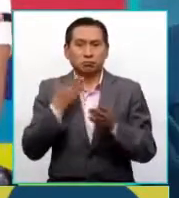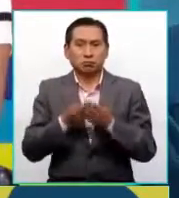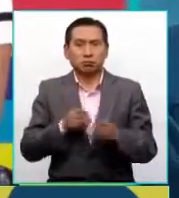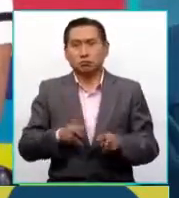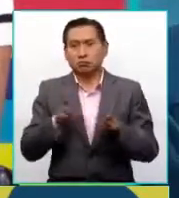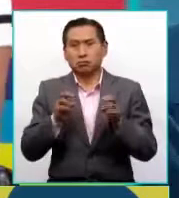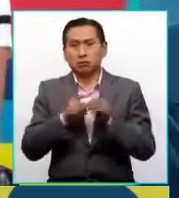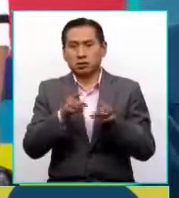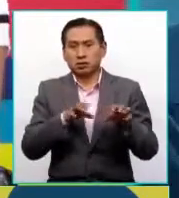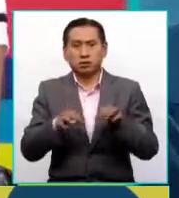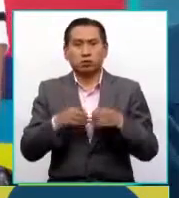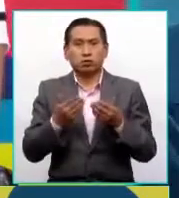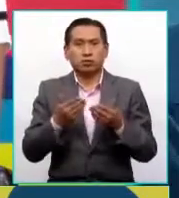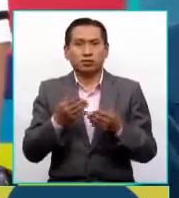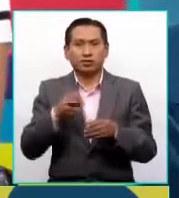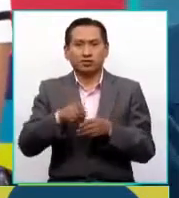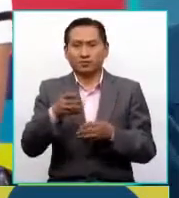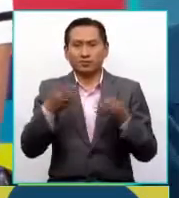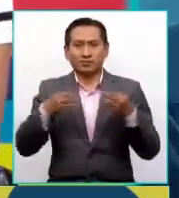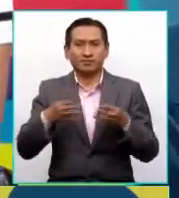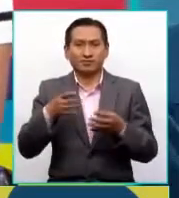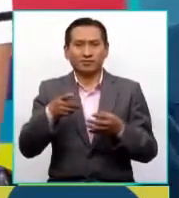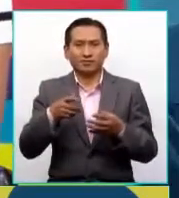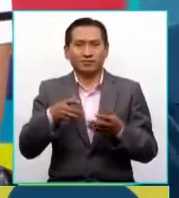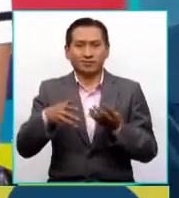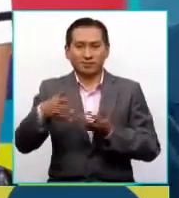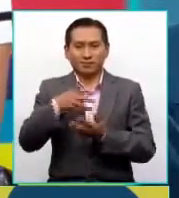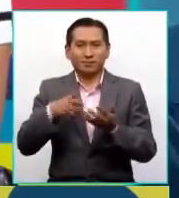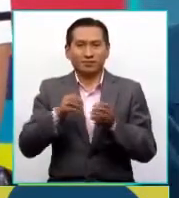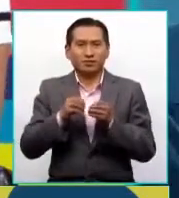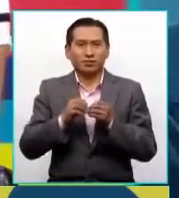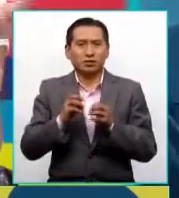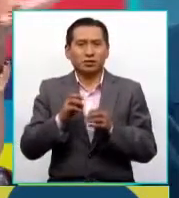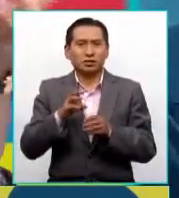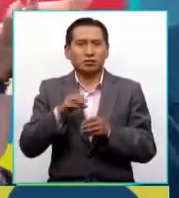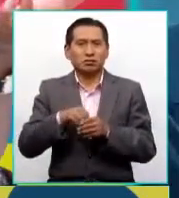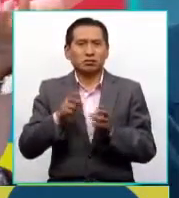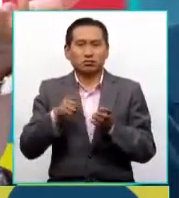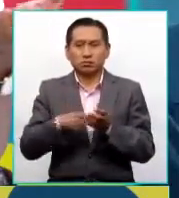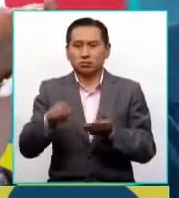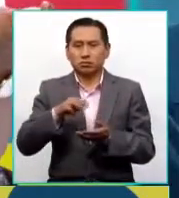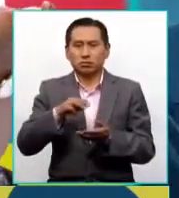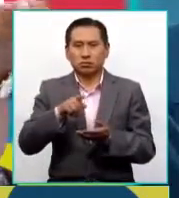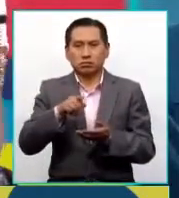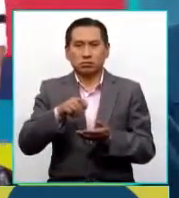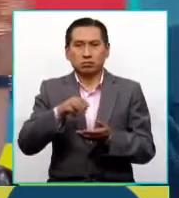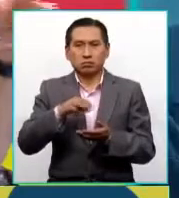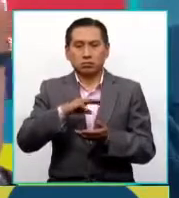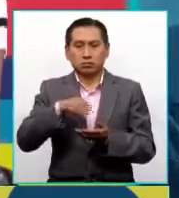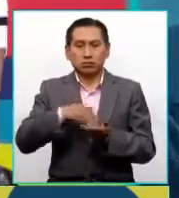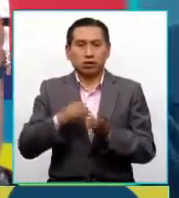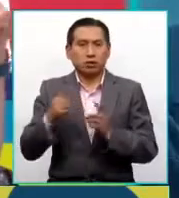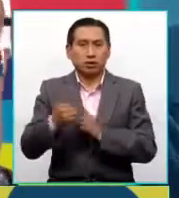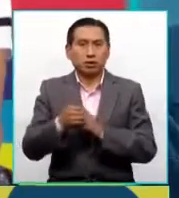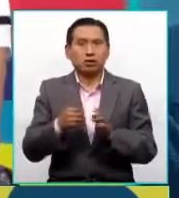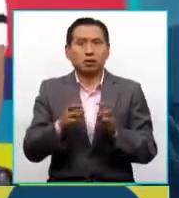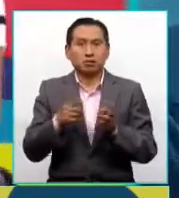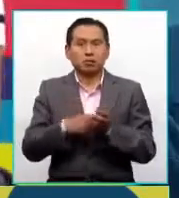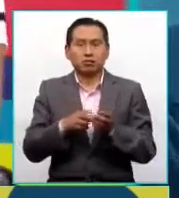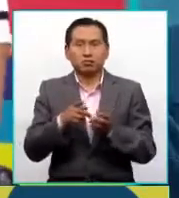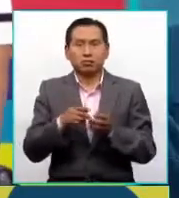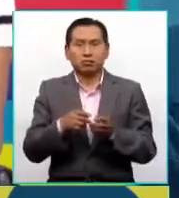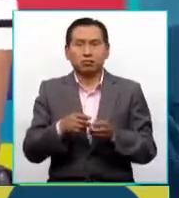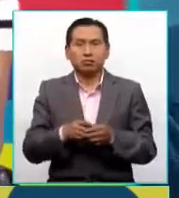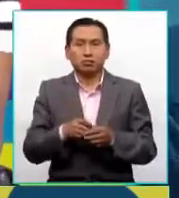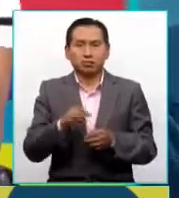verte además en acción en el mismo festival de tiene que ver con medio ambiente, ¿verdad? Que ha sido igual. Conservarte, sí.